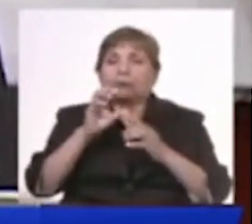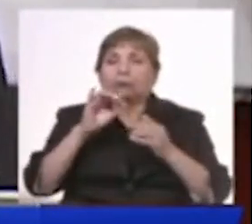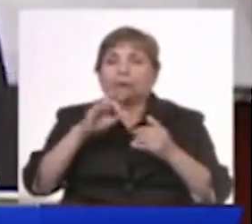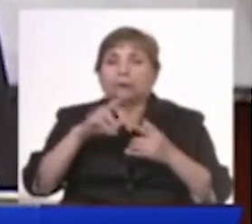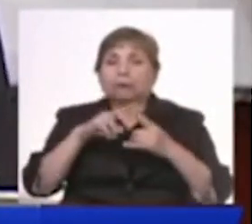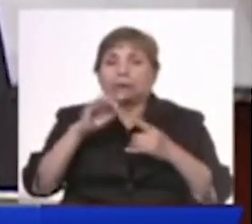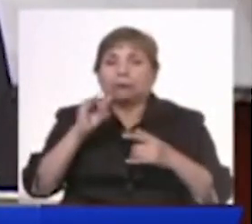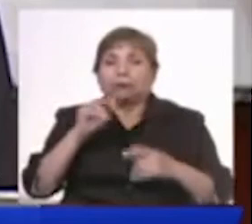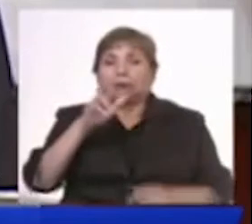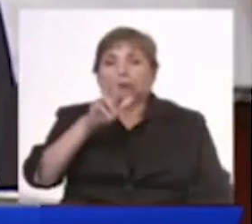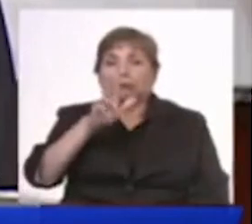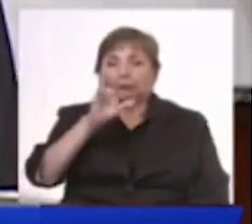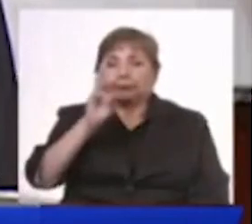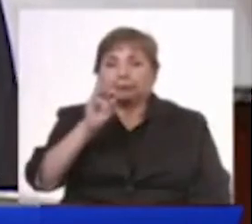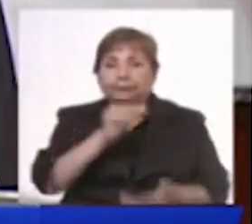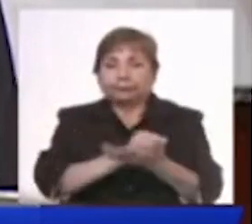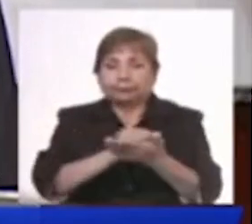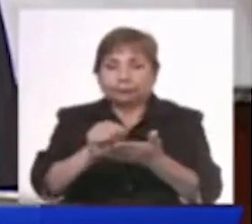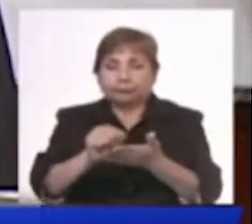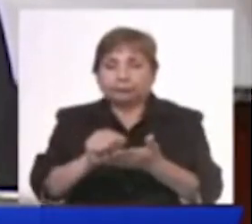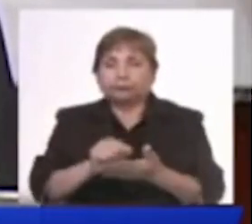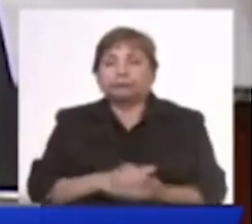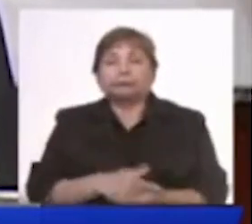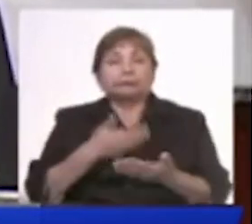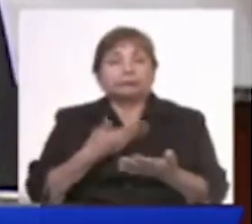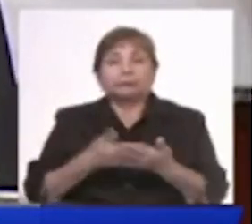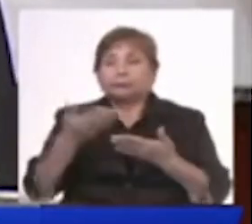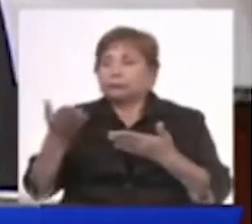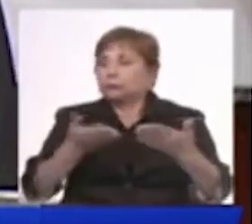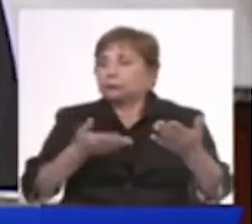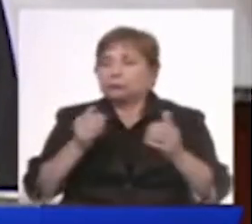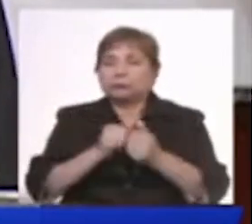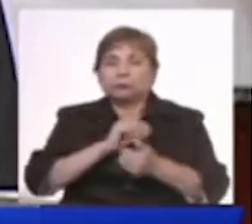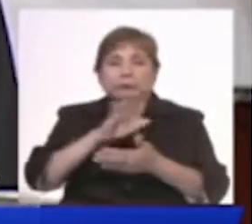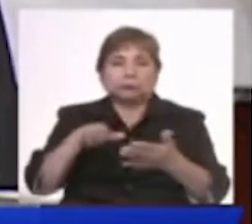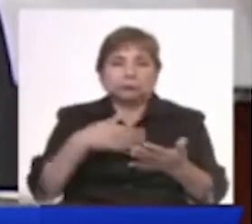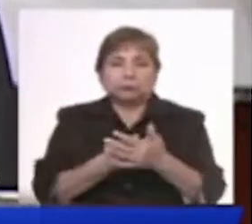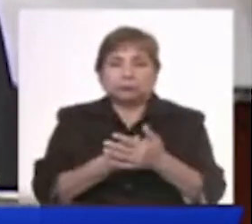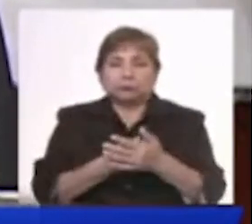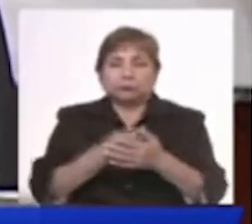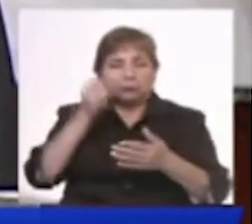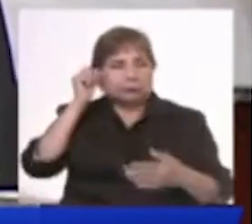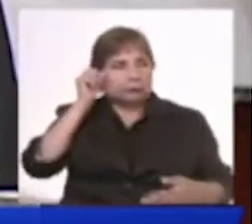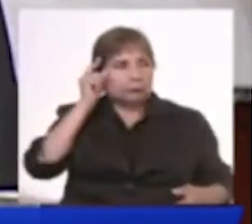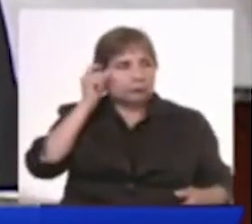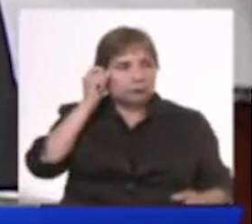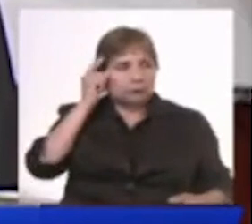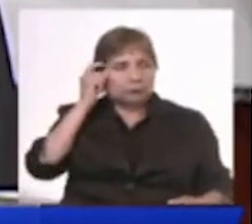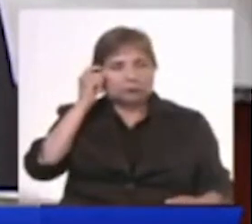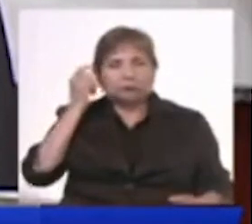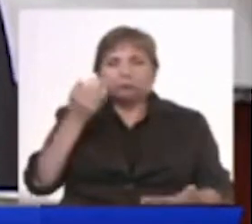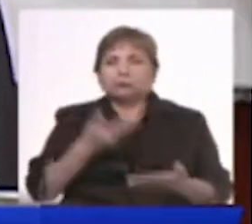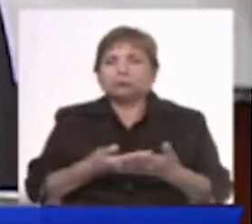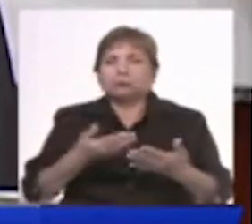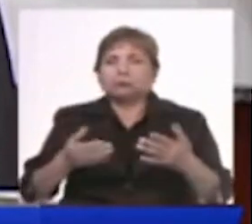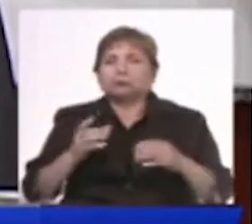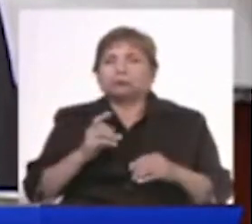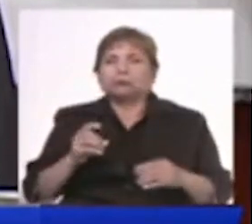funcionamiento por 36 meses. Y el servicio en general ha comprendido